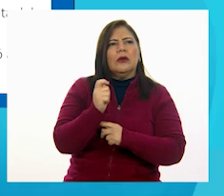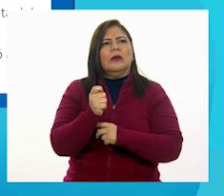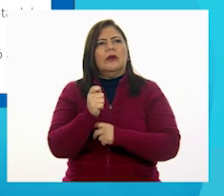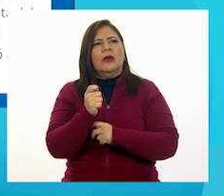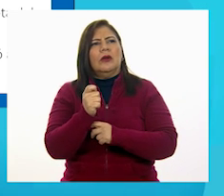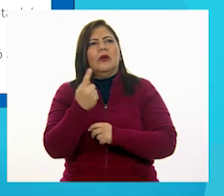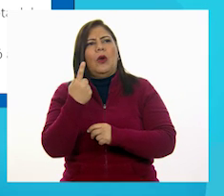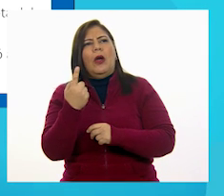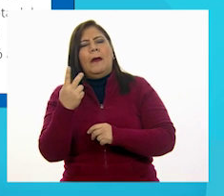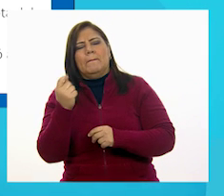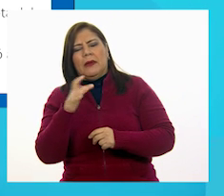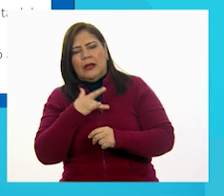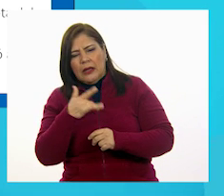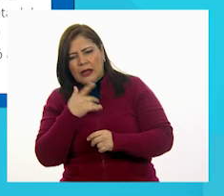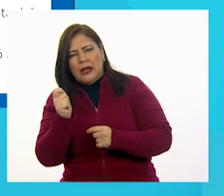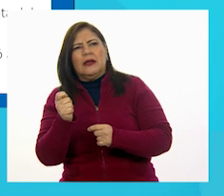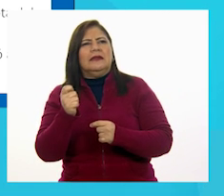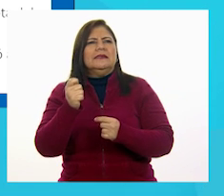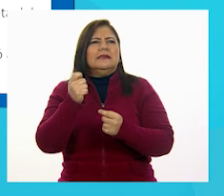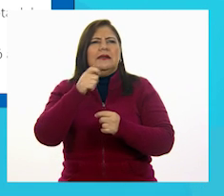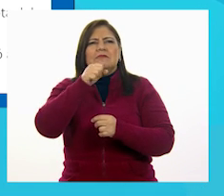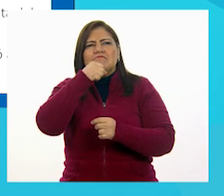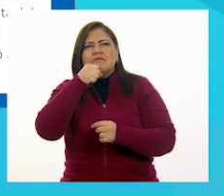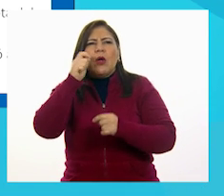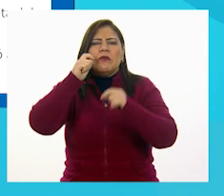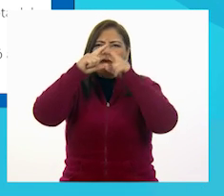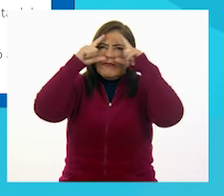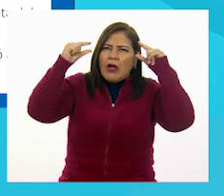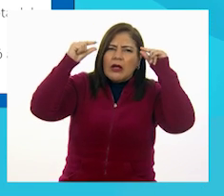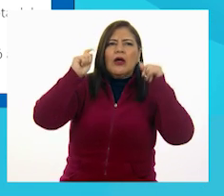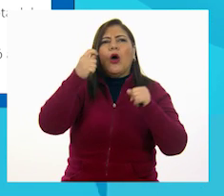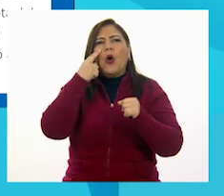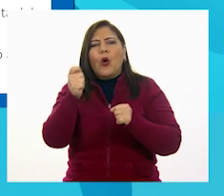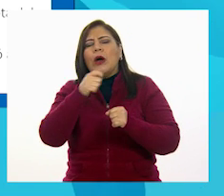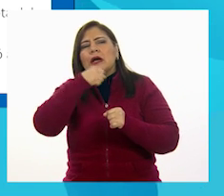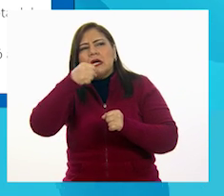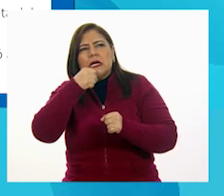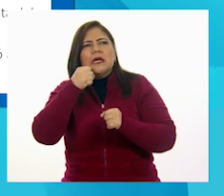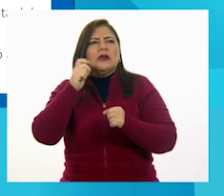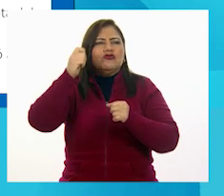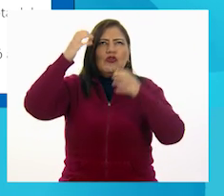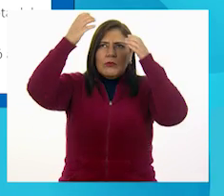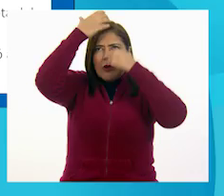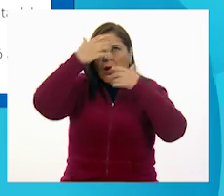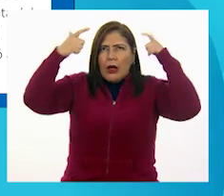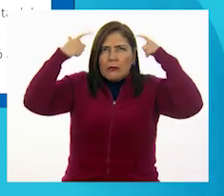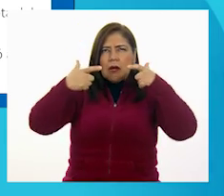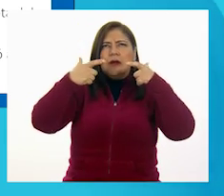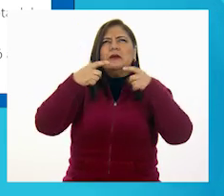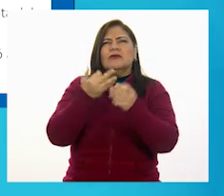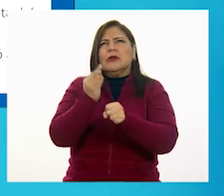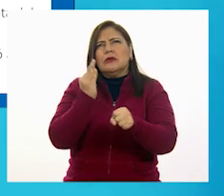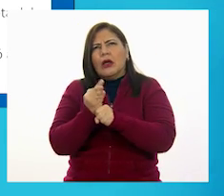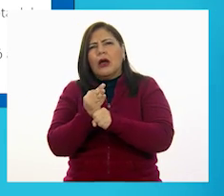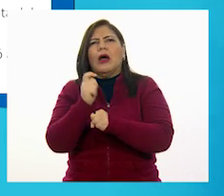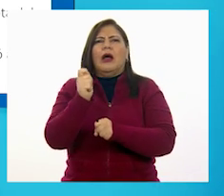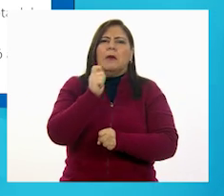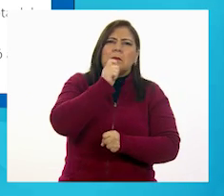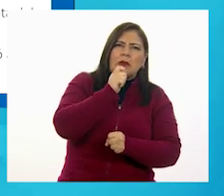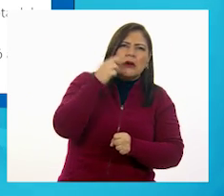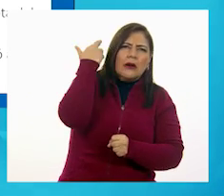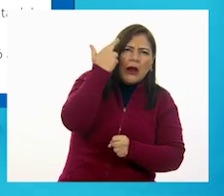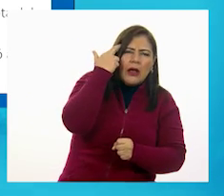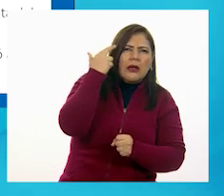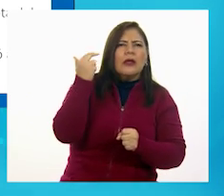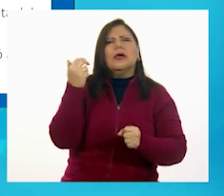ladrón con un antifaz, una viejita con un sombrero chistoso, un policía con un silbato, un rey con una corona y